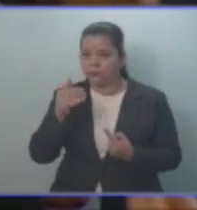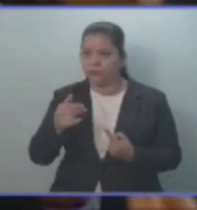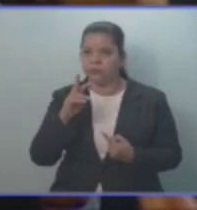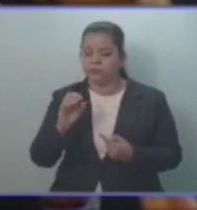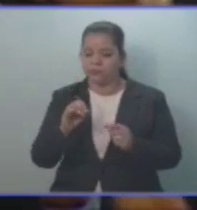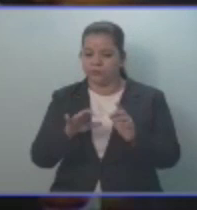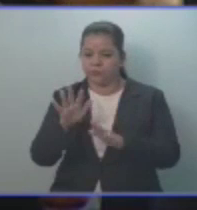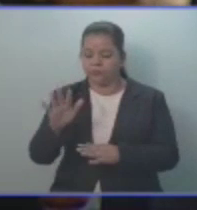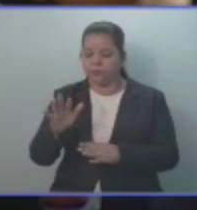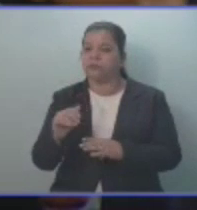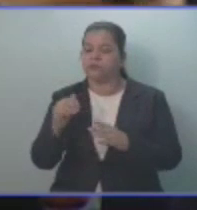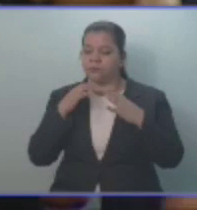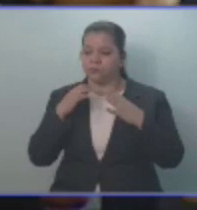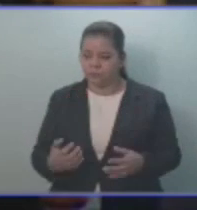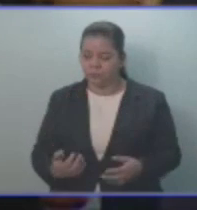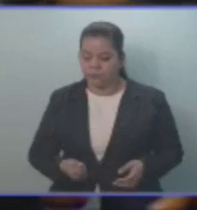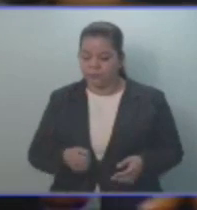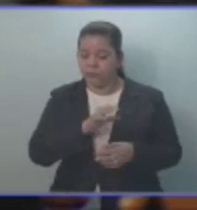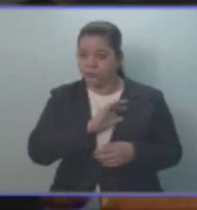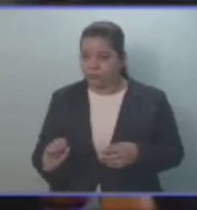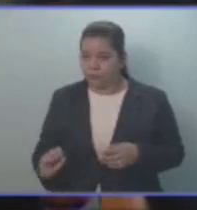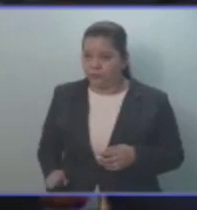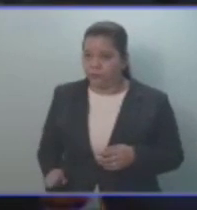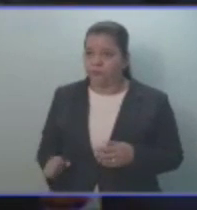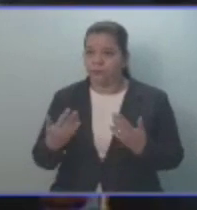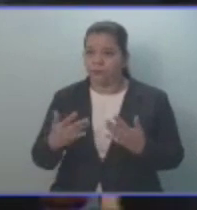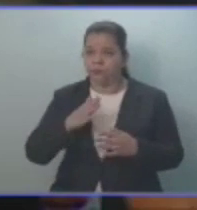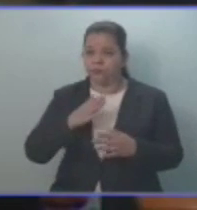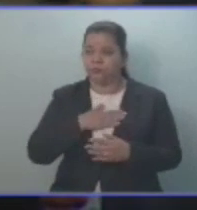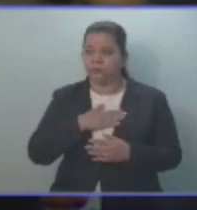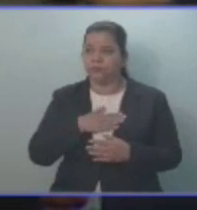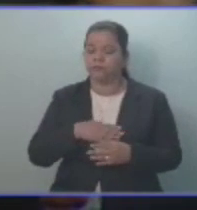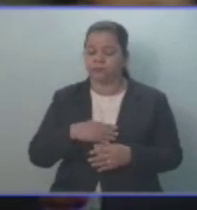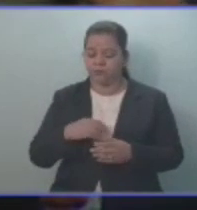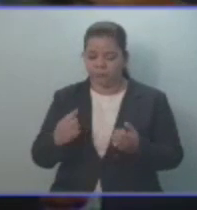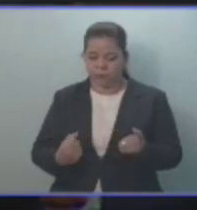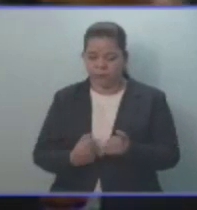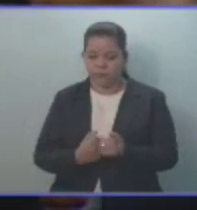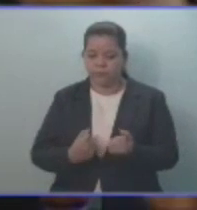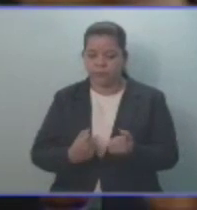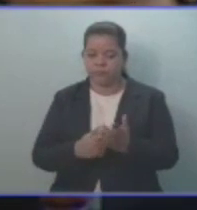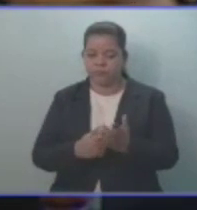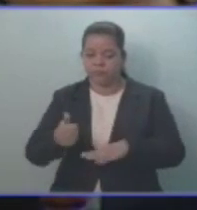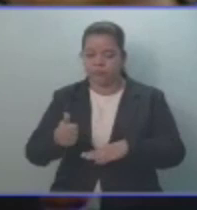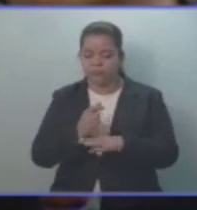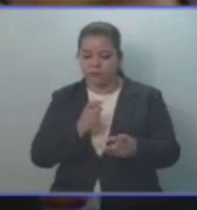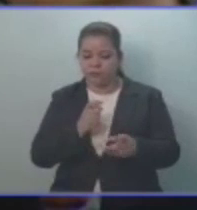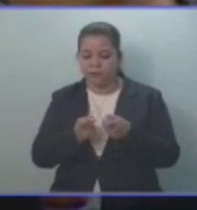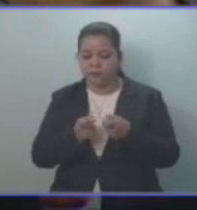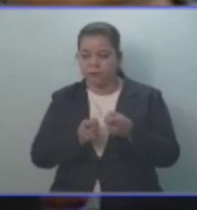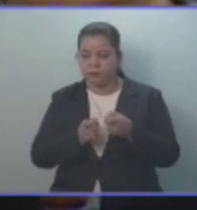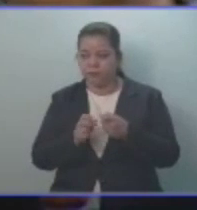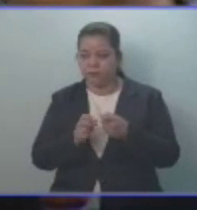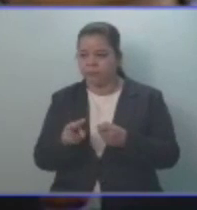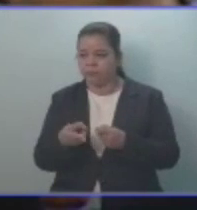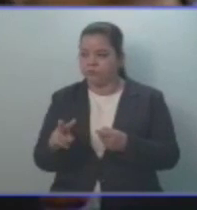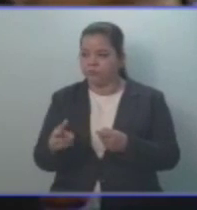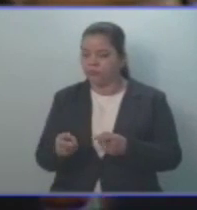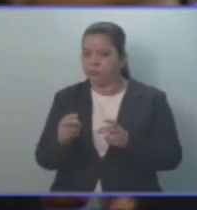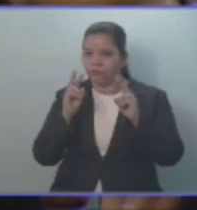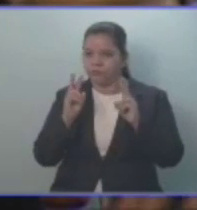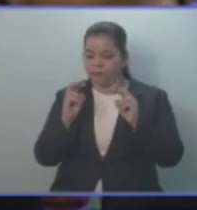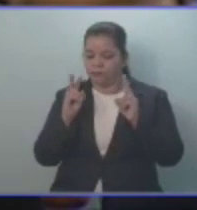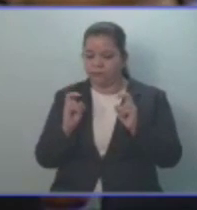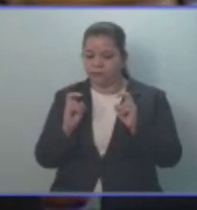el Gobierno de la República de El Salvador suscribió la Convención sobre Asistencia Administrativa Mutua en materia